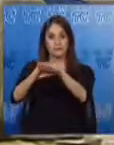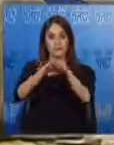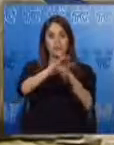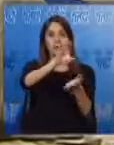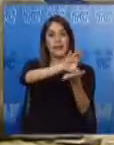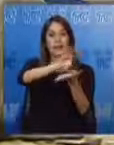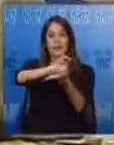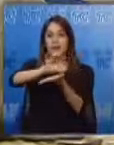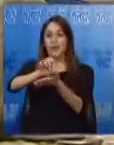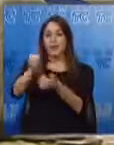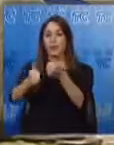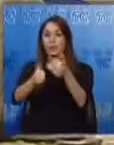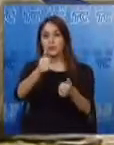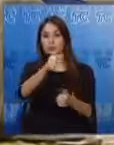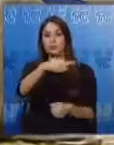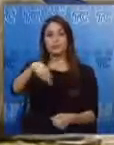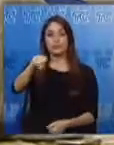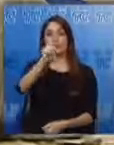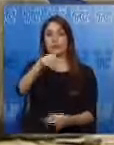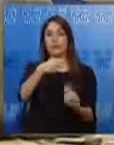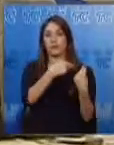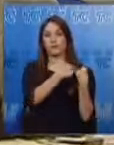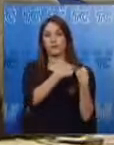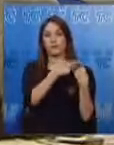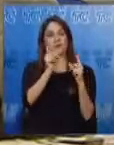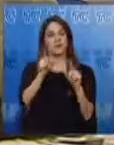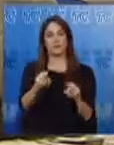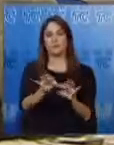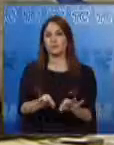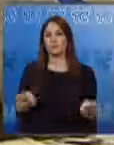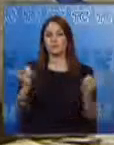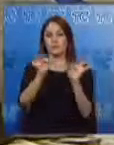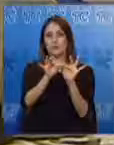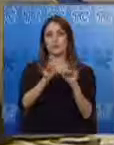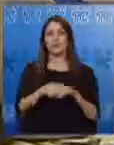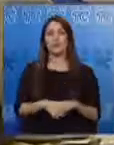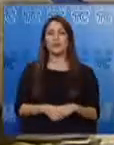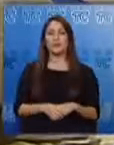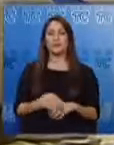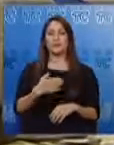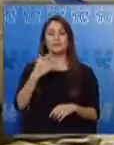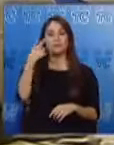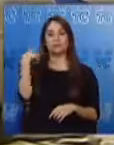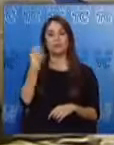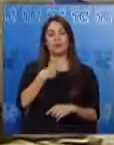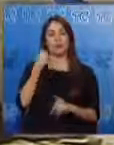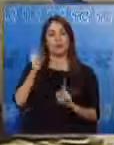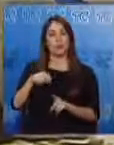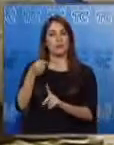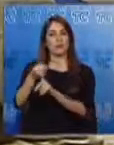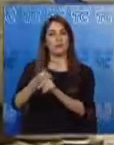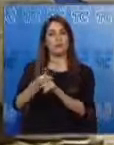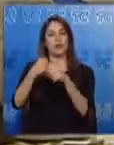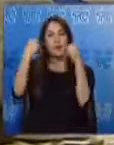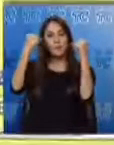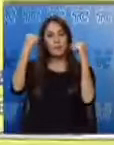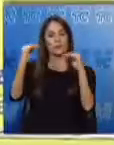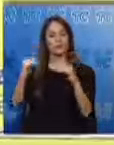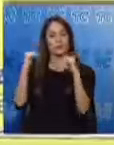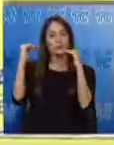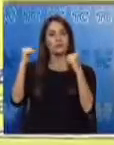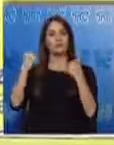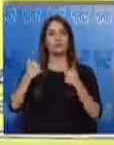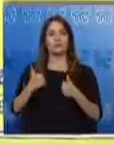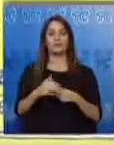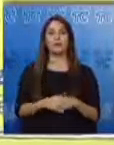candidatos. Creo que tienen la responsabilidad y creo que como ciudadanos debemos exigir eso, una campaña de altura. Según